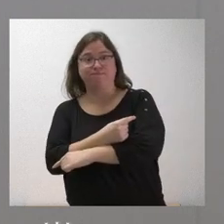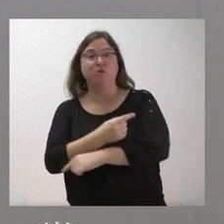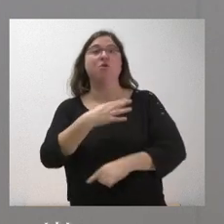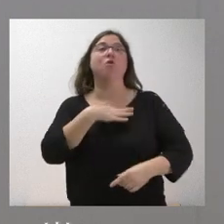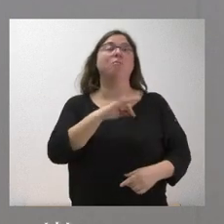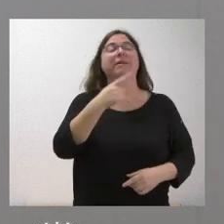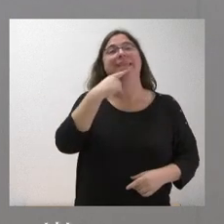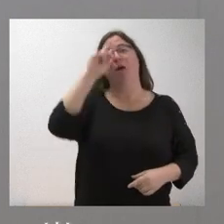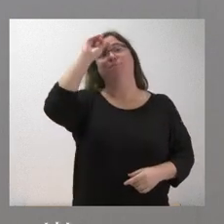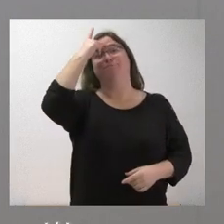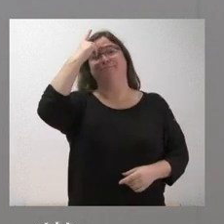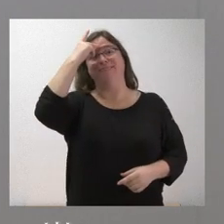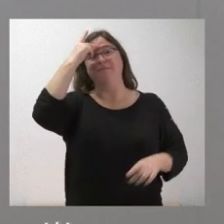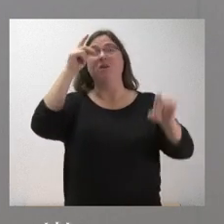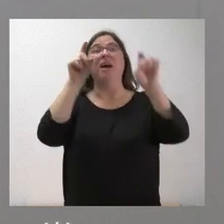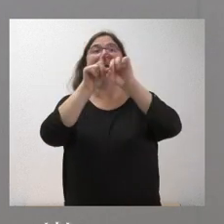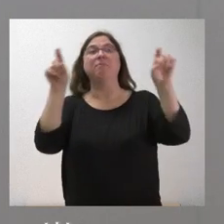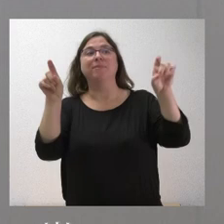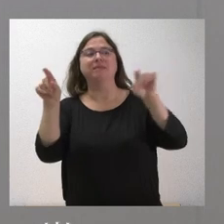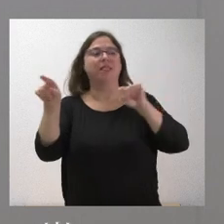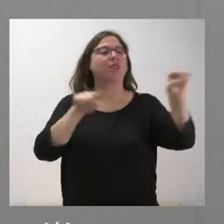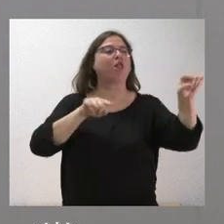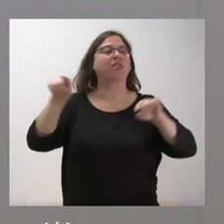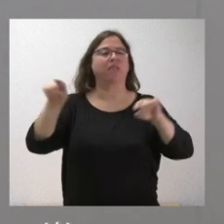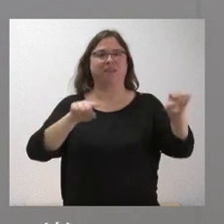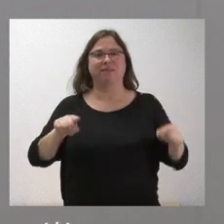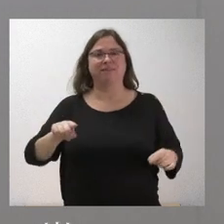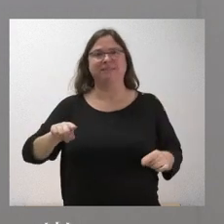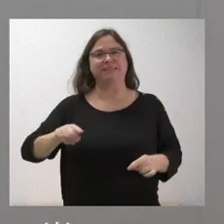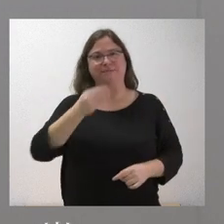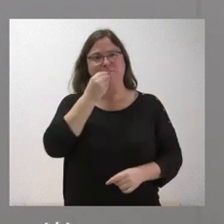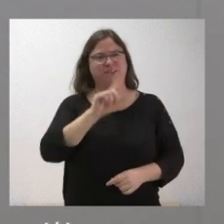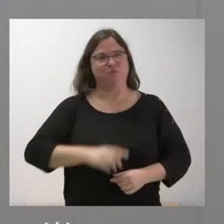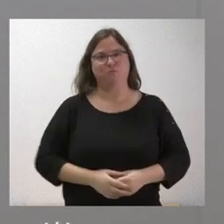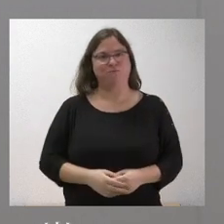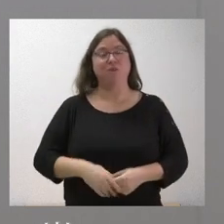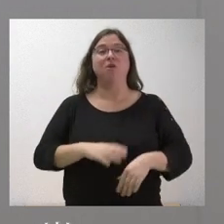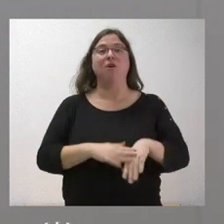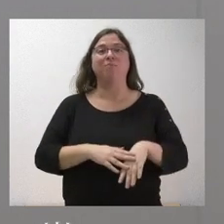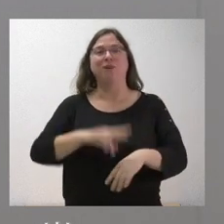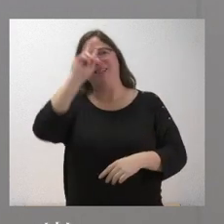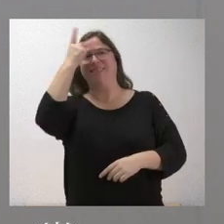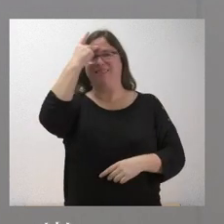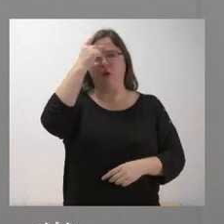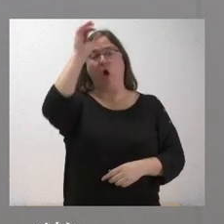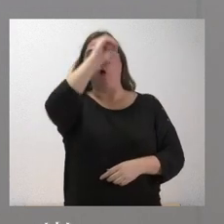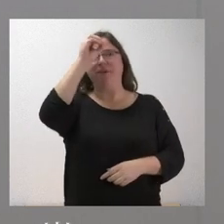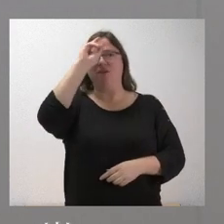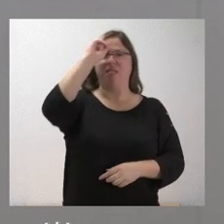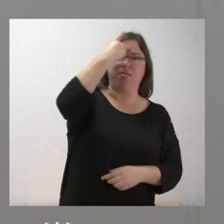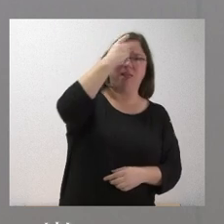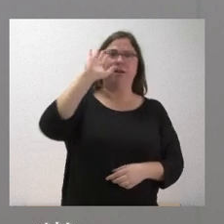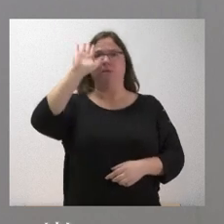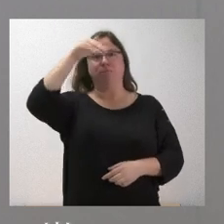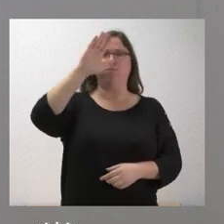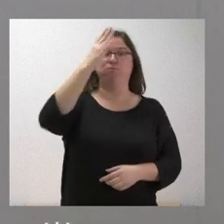cambio de opinión Pero las empresas que deciden dónde invertir Esto no se lo toman bien porque los cambios de opiniones continuas generan